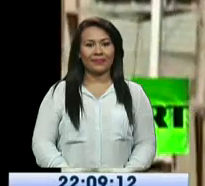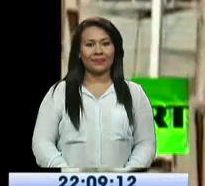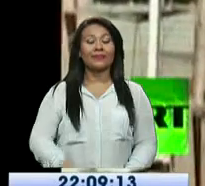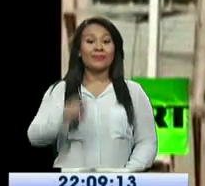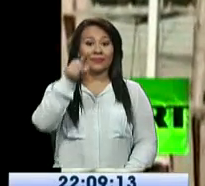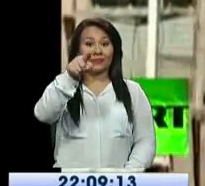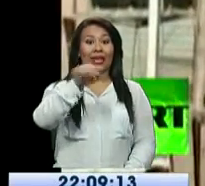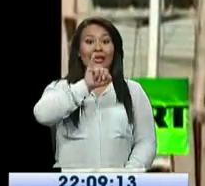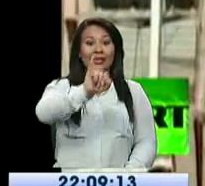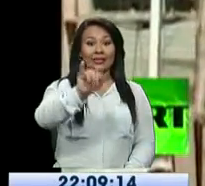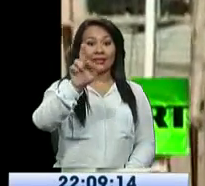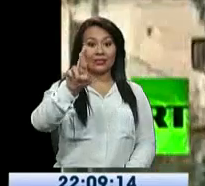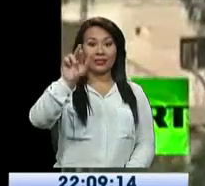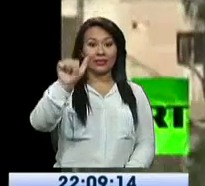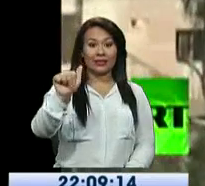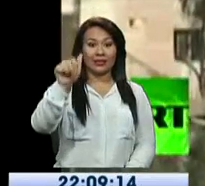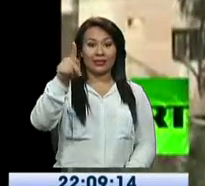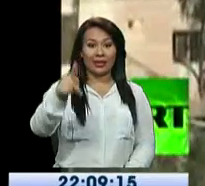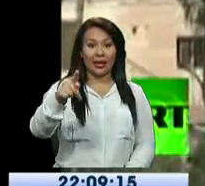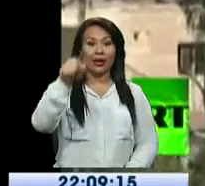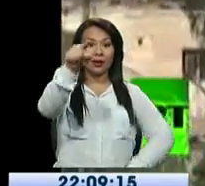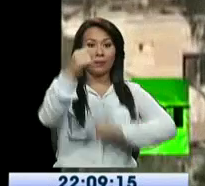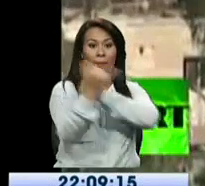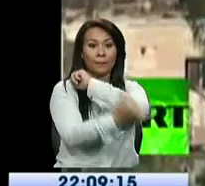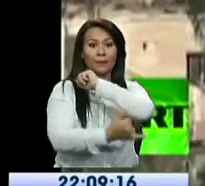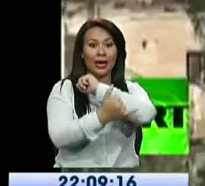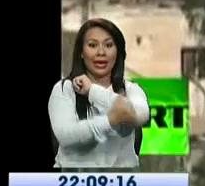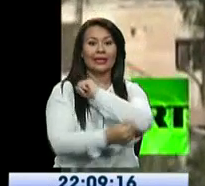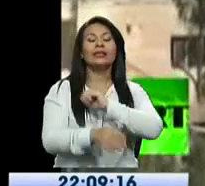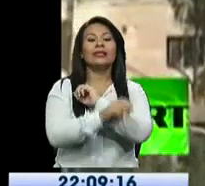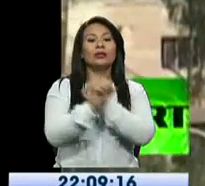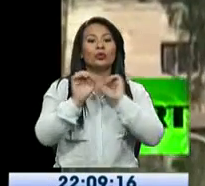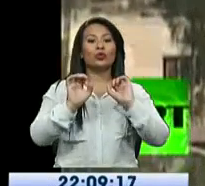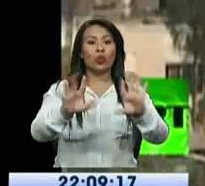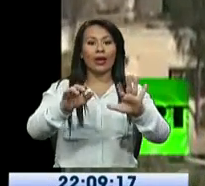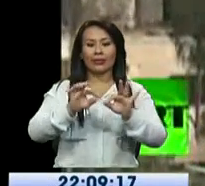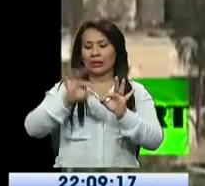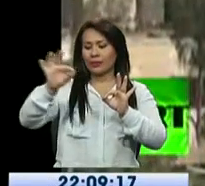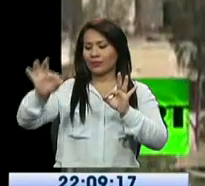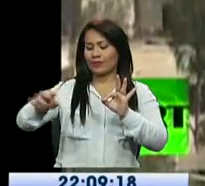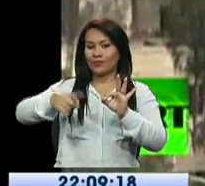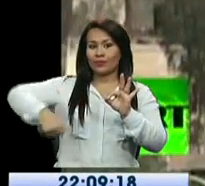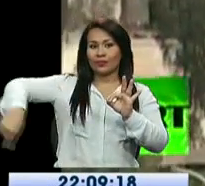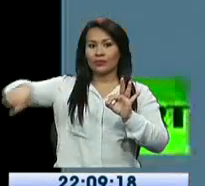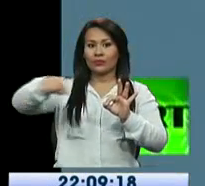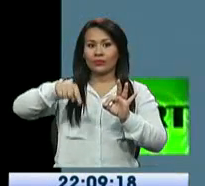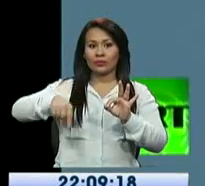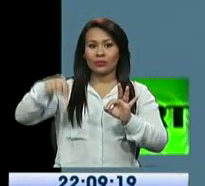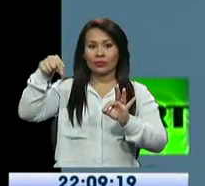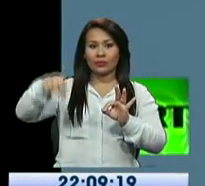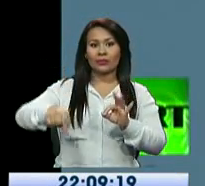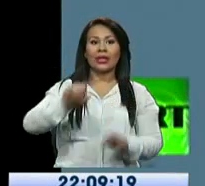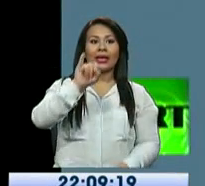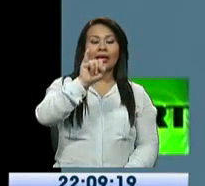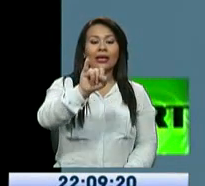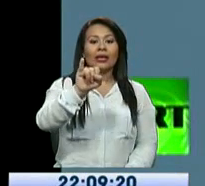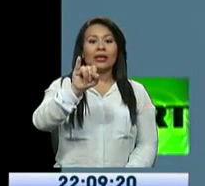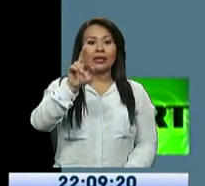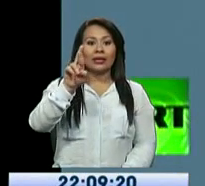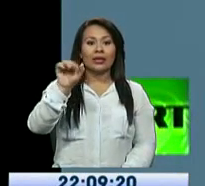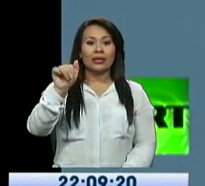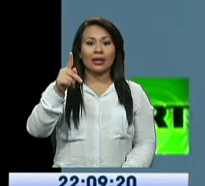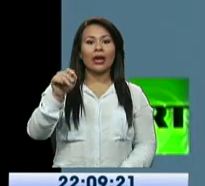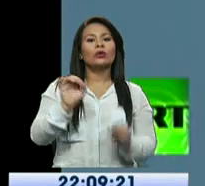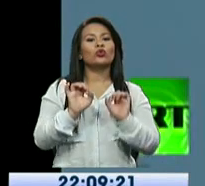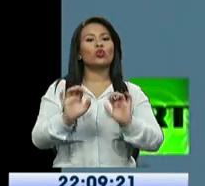En Irak se dio el anuncio de la liberación de Ramadi, una gran ciudad al oeste de Bagdad, que estaba en manos del grupo terrorista ISIS desde el pasado